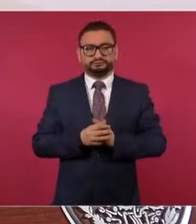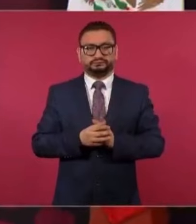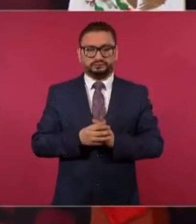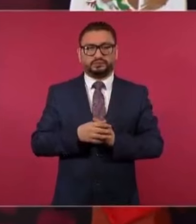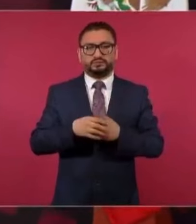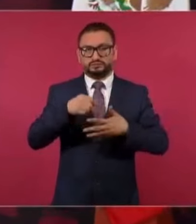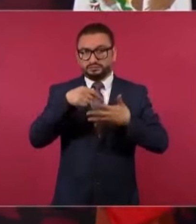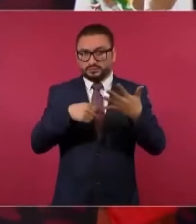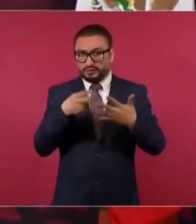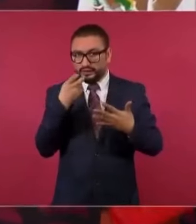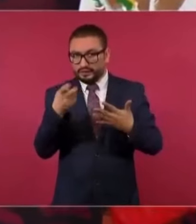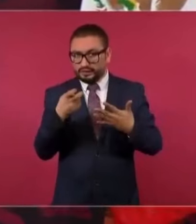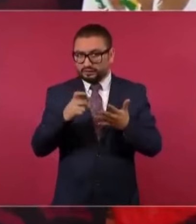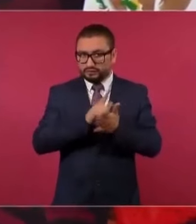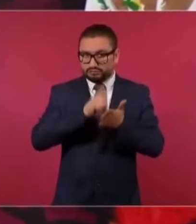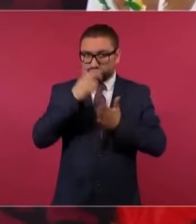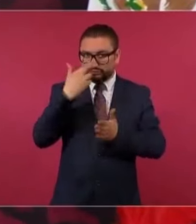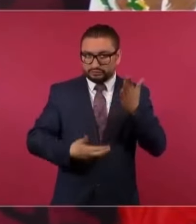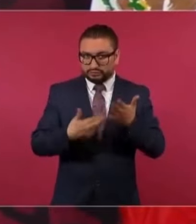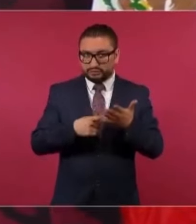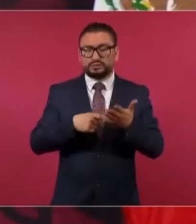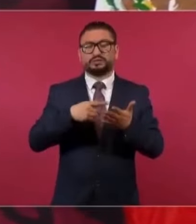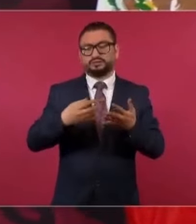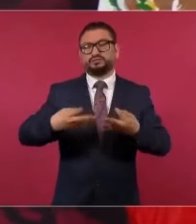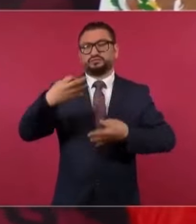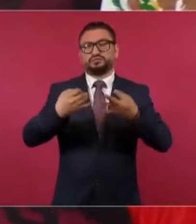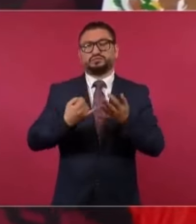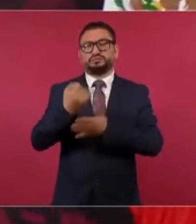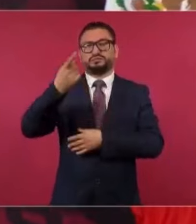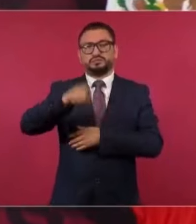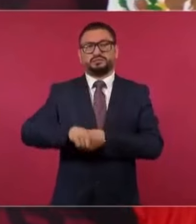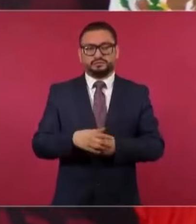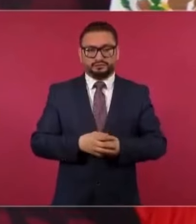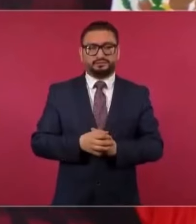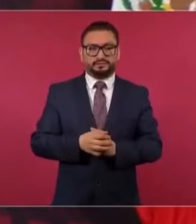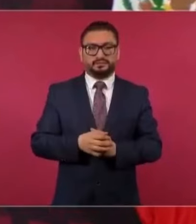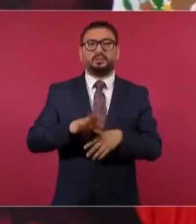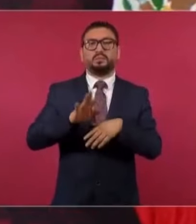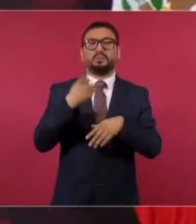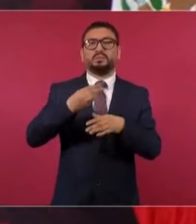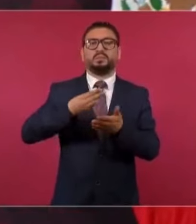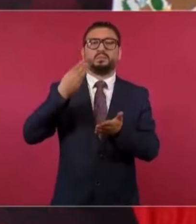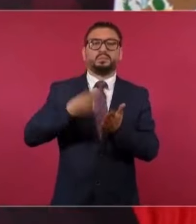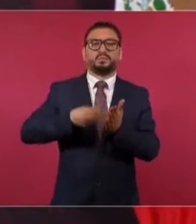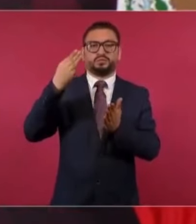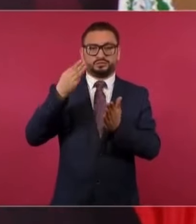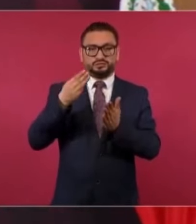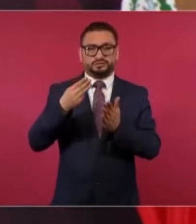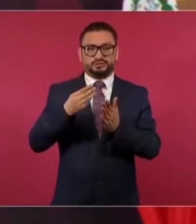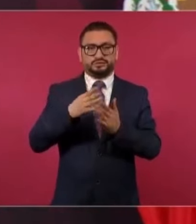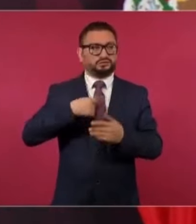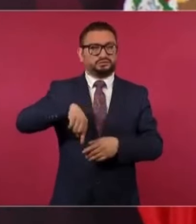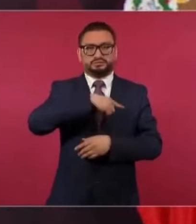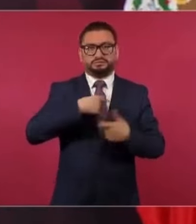estos delitos, ya era la orden del juez. Porque multas, ya vamos a cooperar